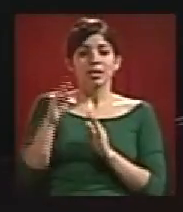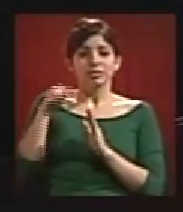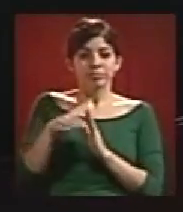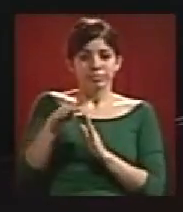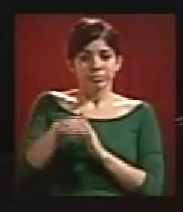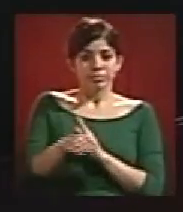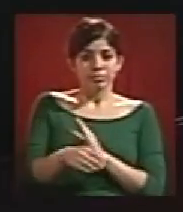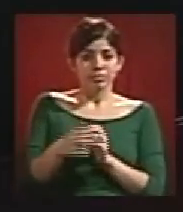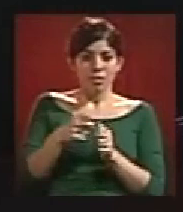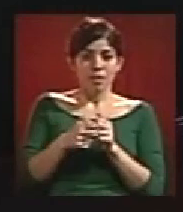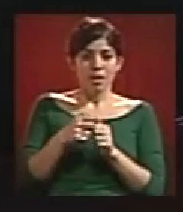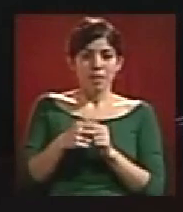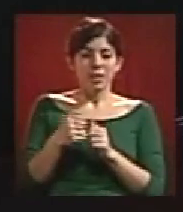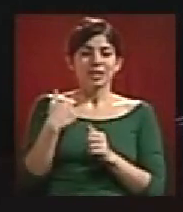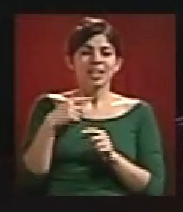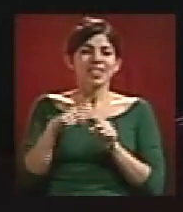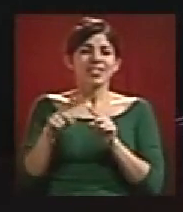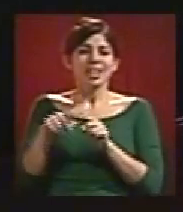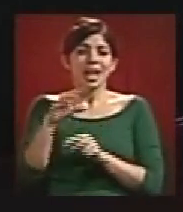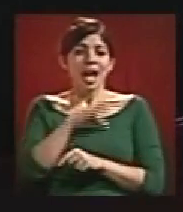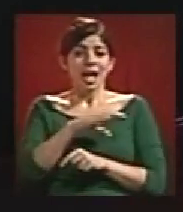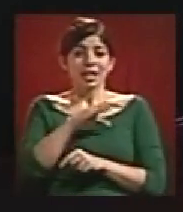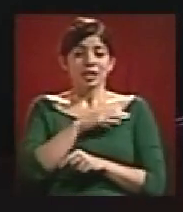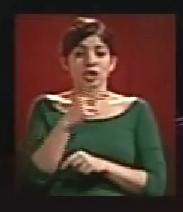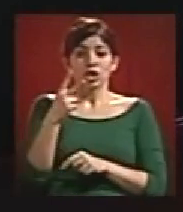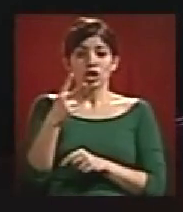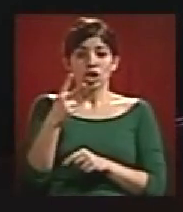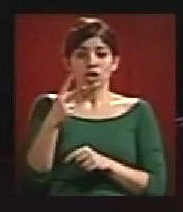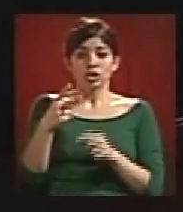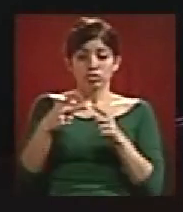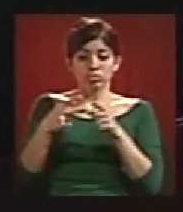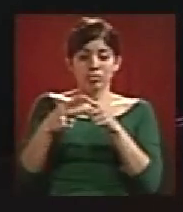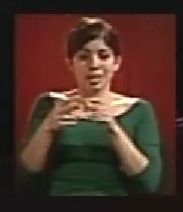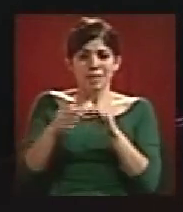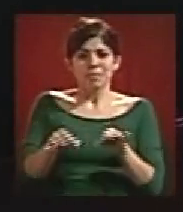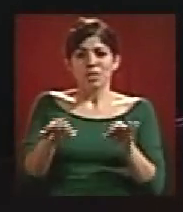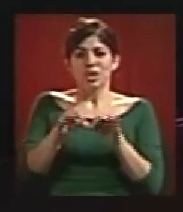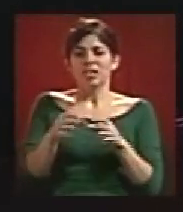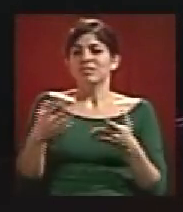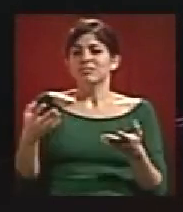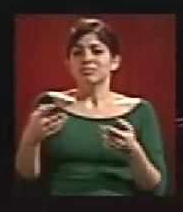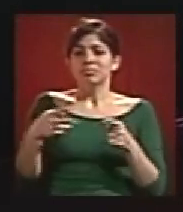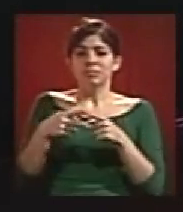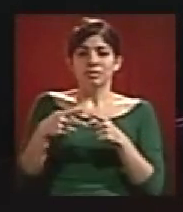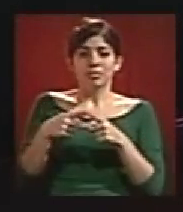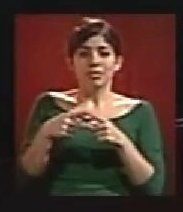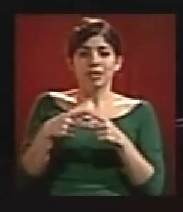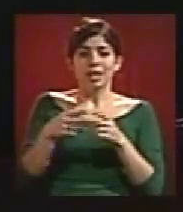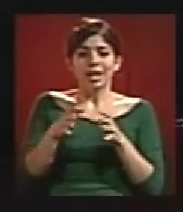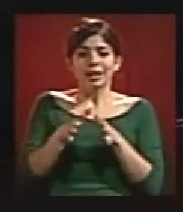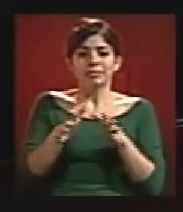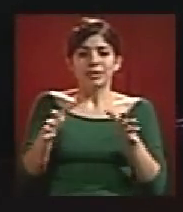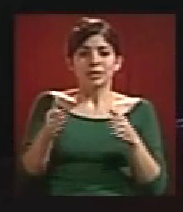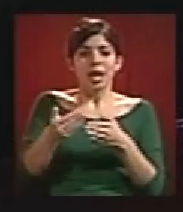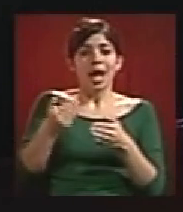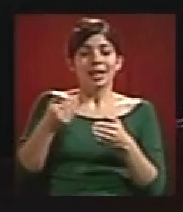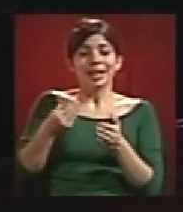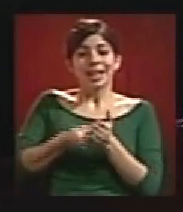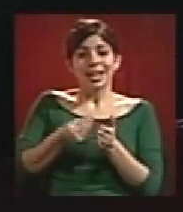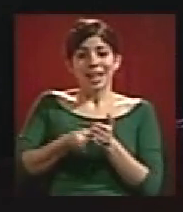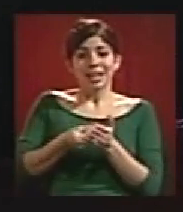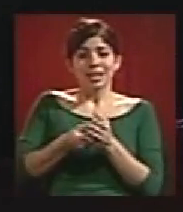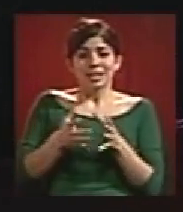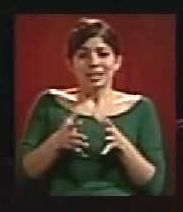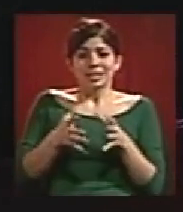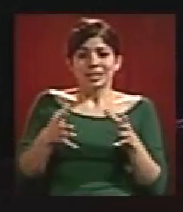tenían como varias características. Dos de las importantes es que había una expansión previa del crédito muy grande,